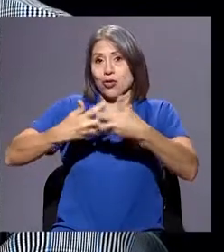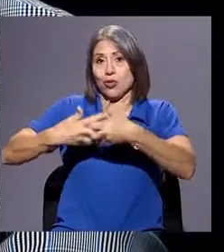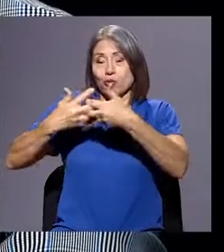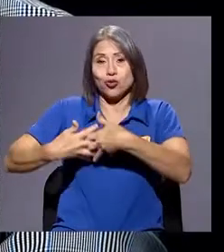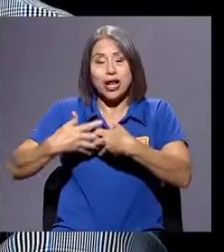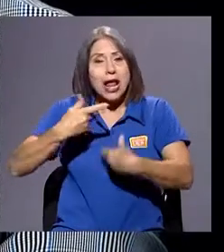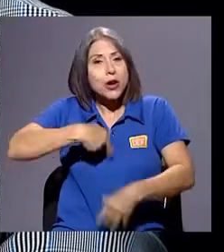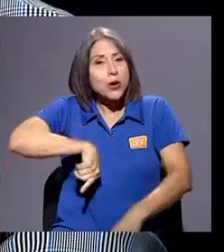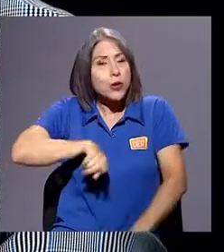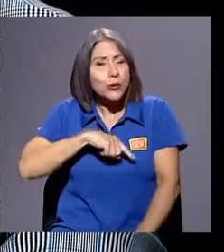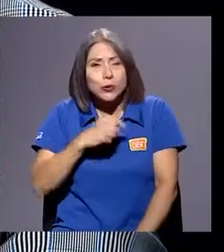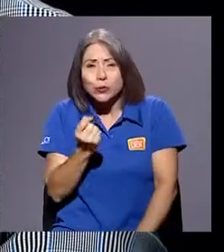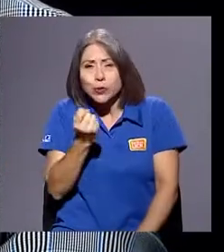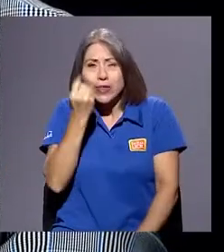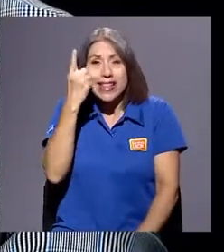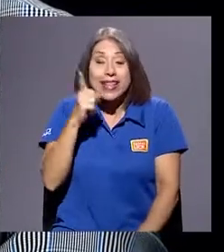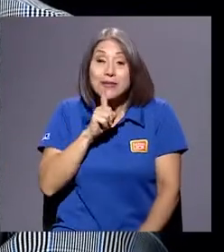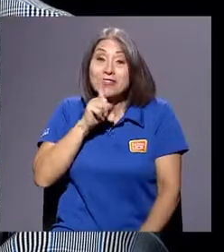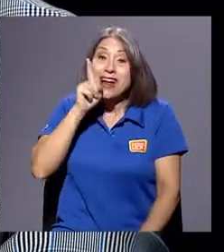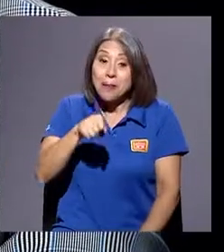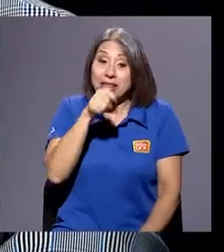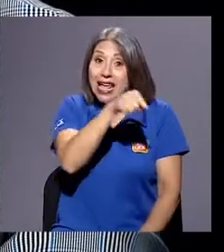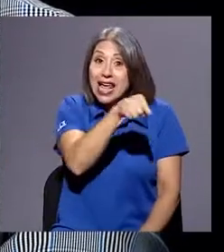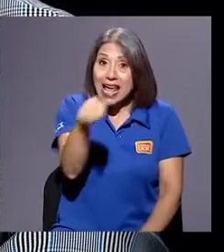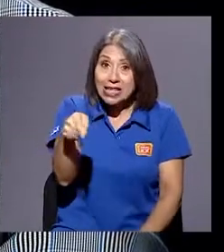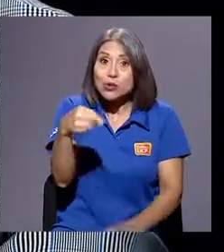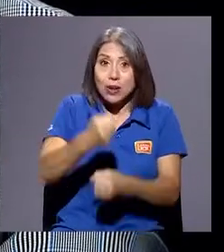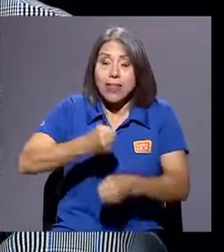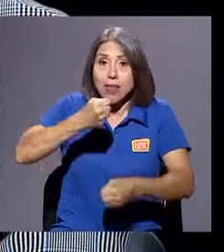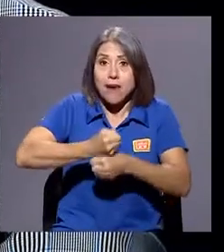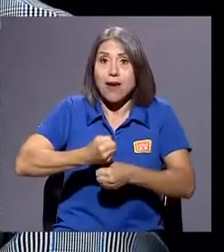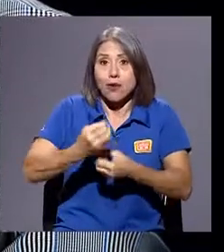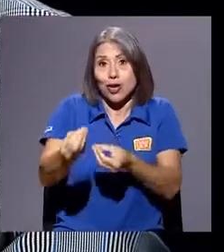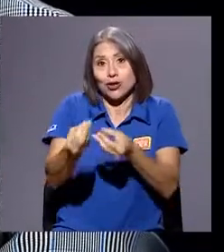esto realmente era lo que nos iba a dar de comer. Entonces,